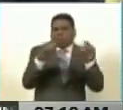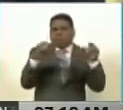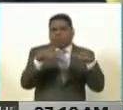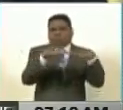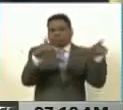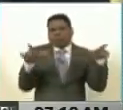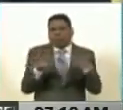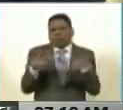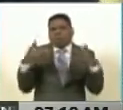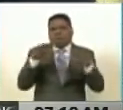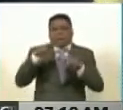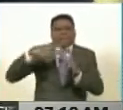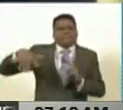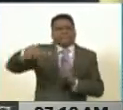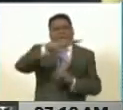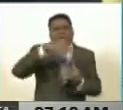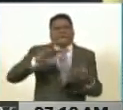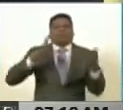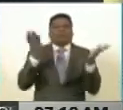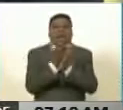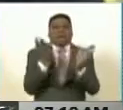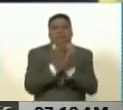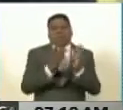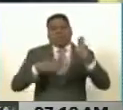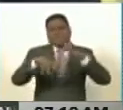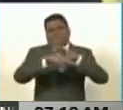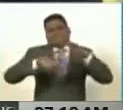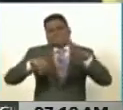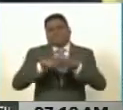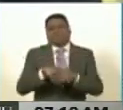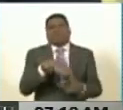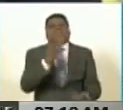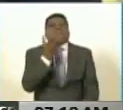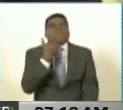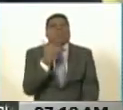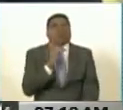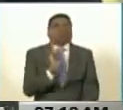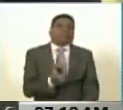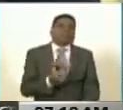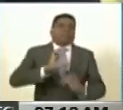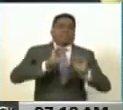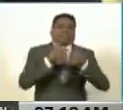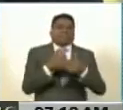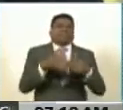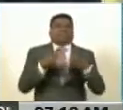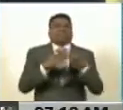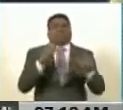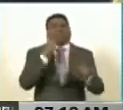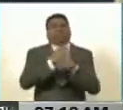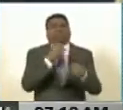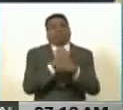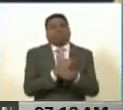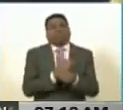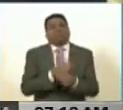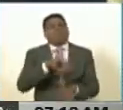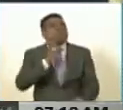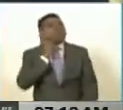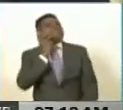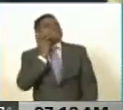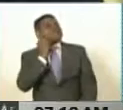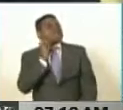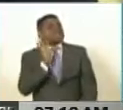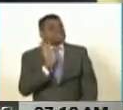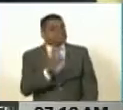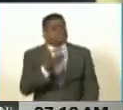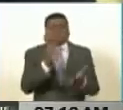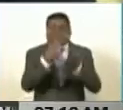estados, con las escuelas primarias. Yo quisiera tomar algunos centros pilotos para hacer un trabajo con la experiencia, te